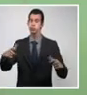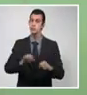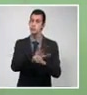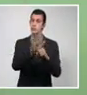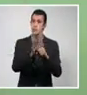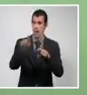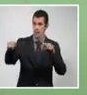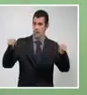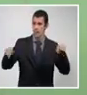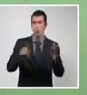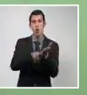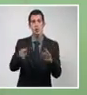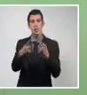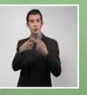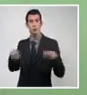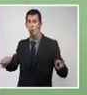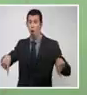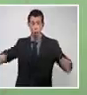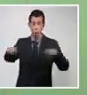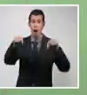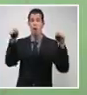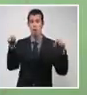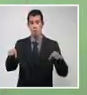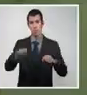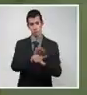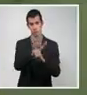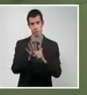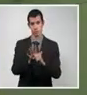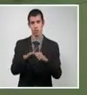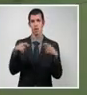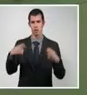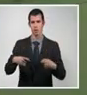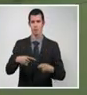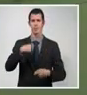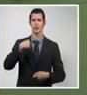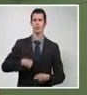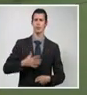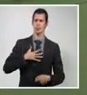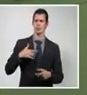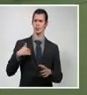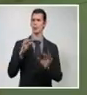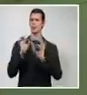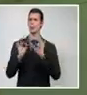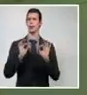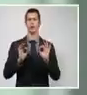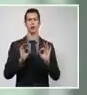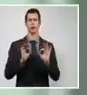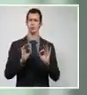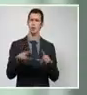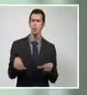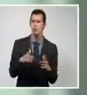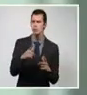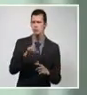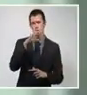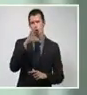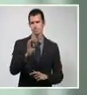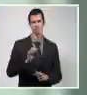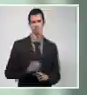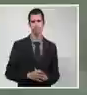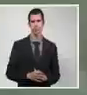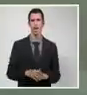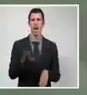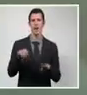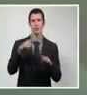provincias y donde el llamado a la responsabilidad personal no siempre se cumple. Cuando estamos en presencia de imágenes